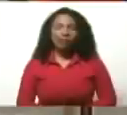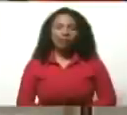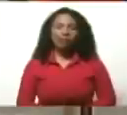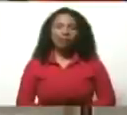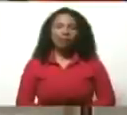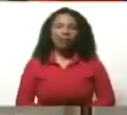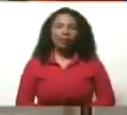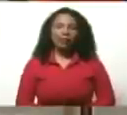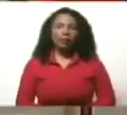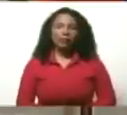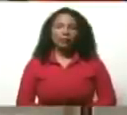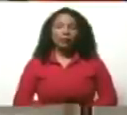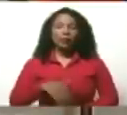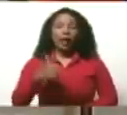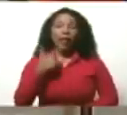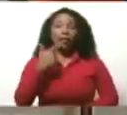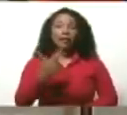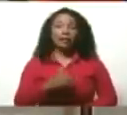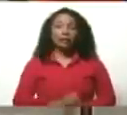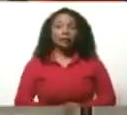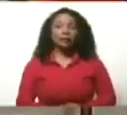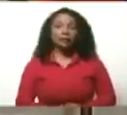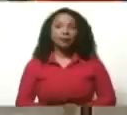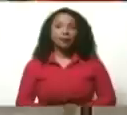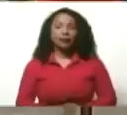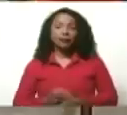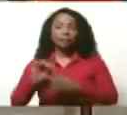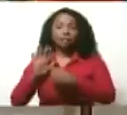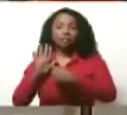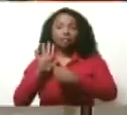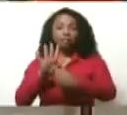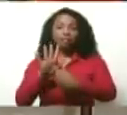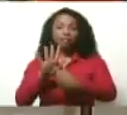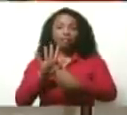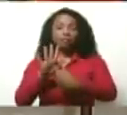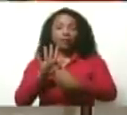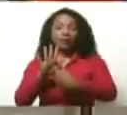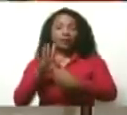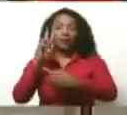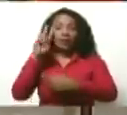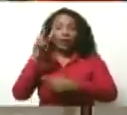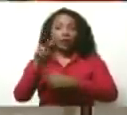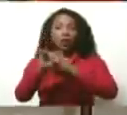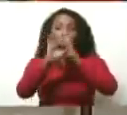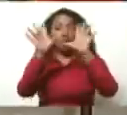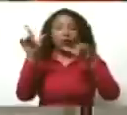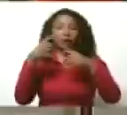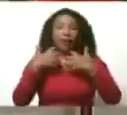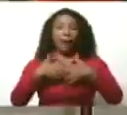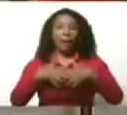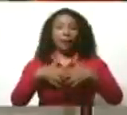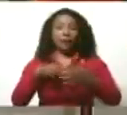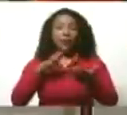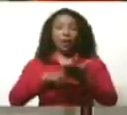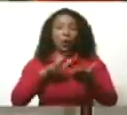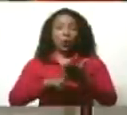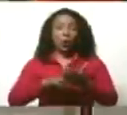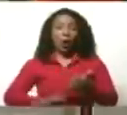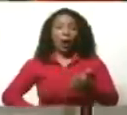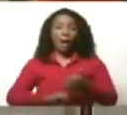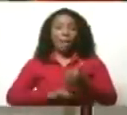De hecho, él menciona que se reveló la podredumbre de esa empresa de seguro que